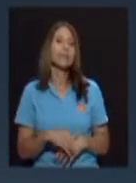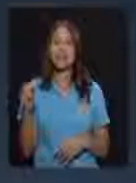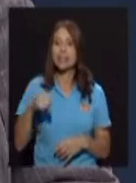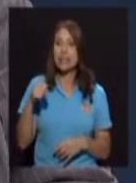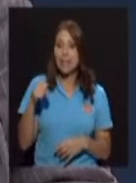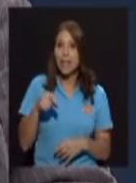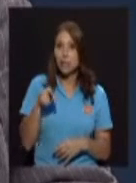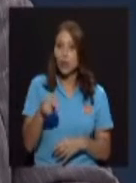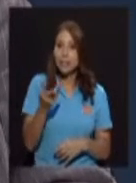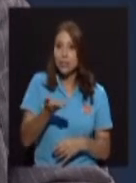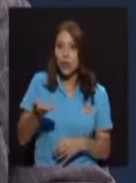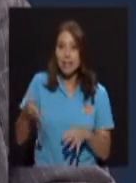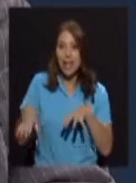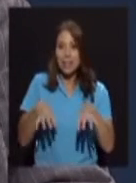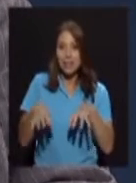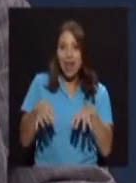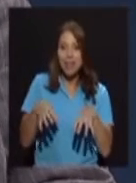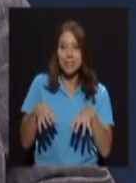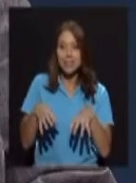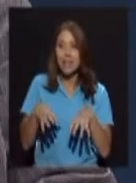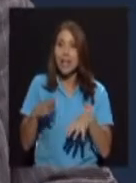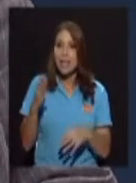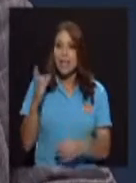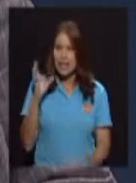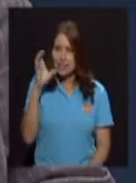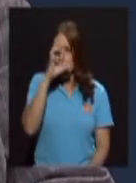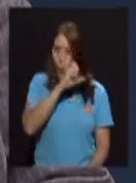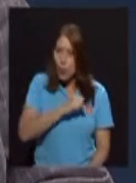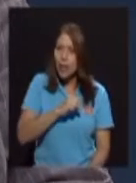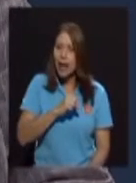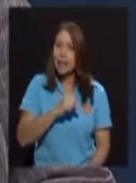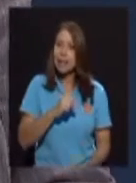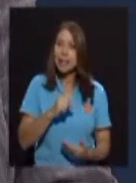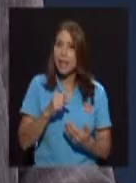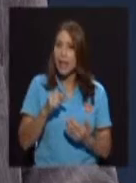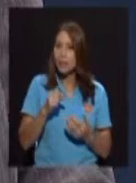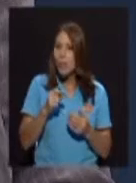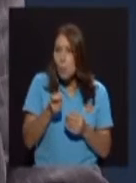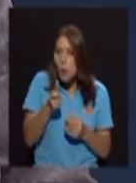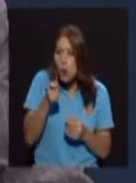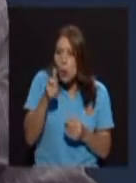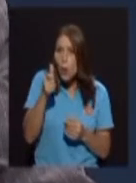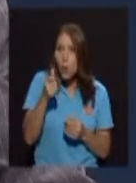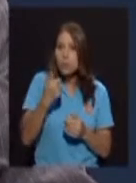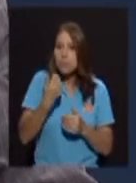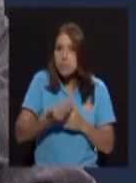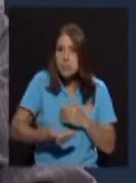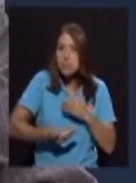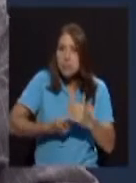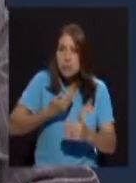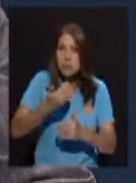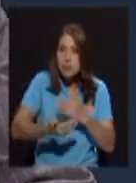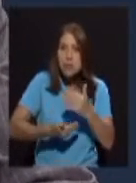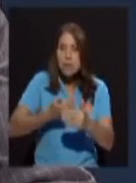precisamente esas son las actividades que se notan, que se empiezan a notar menos a medida que se progresan